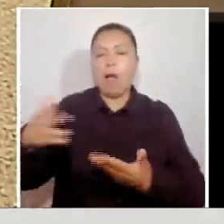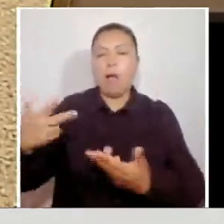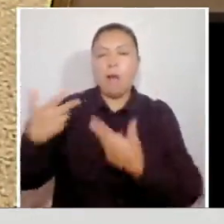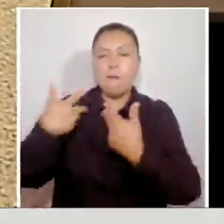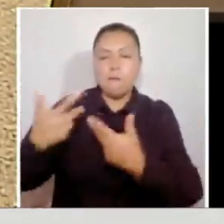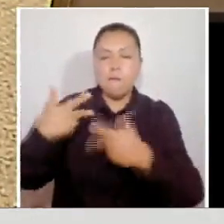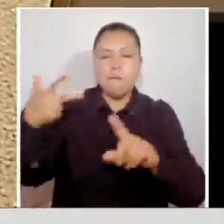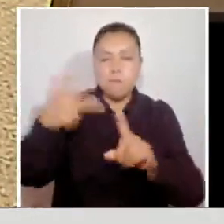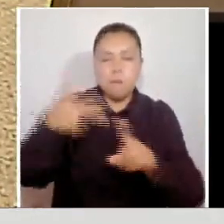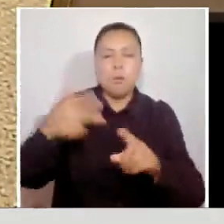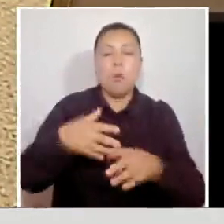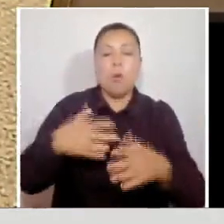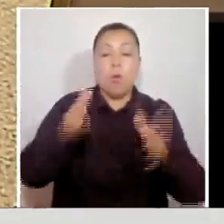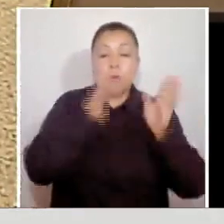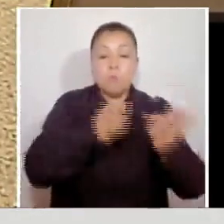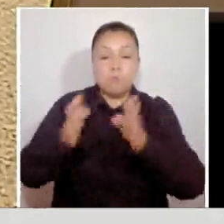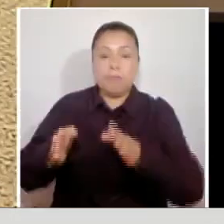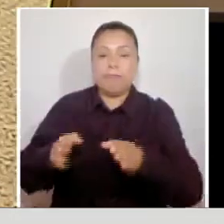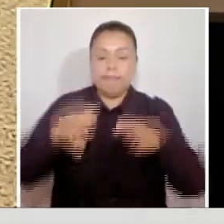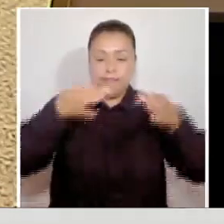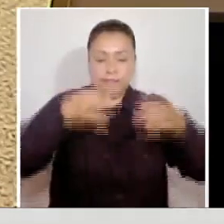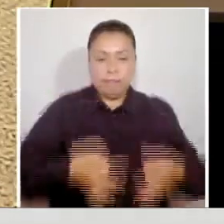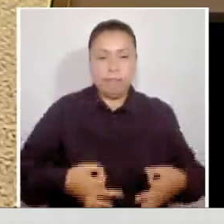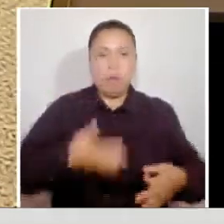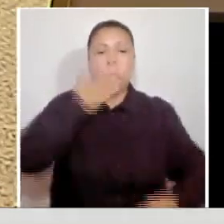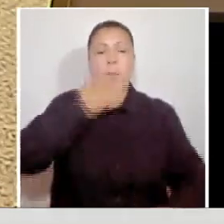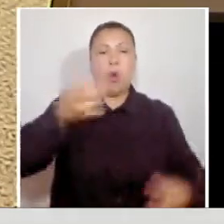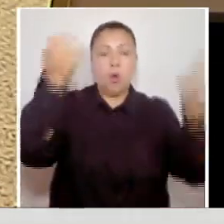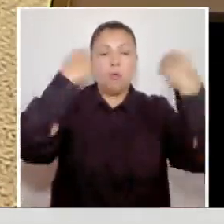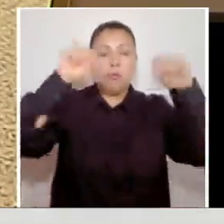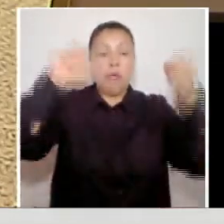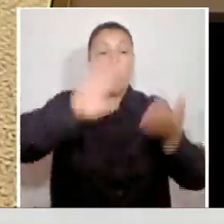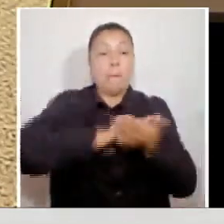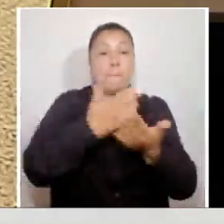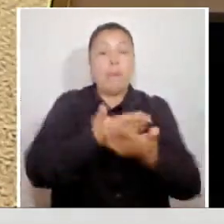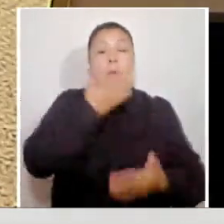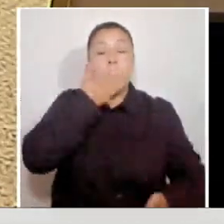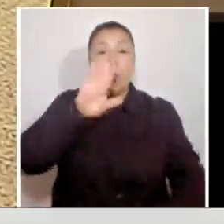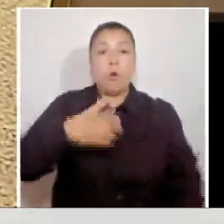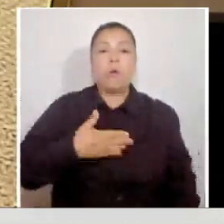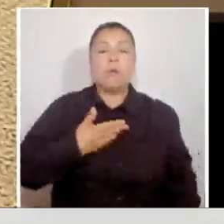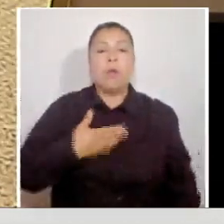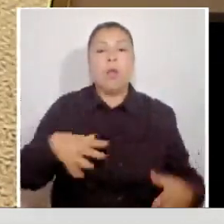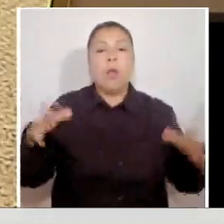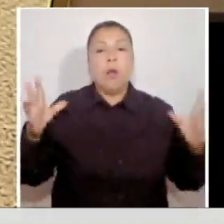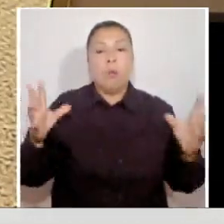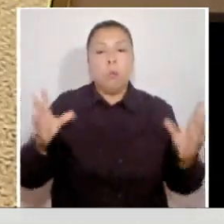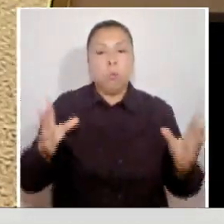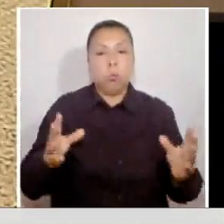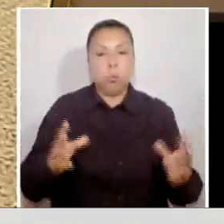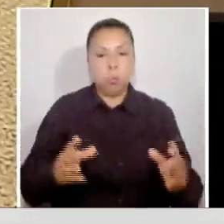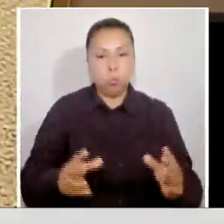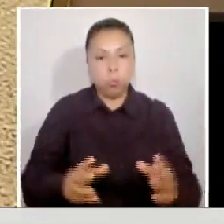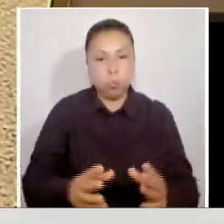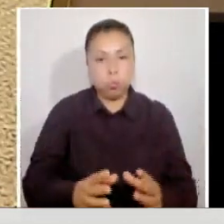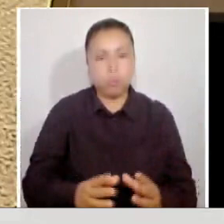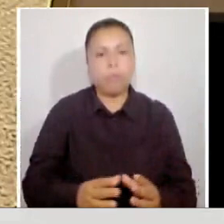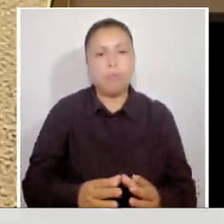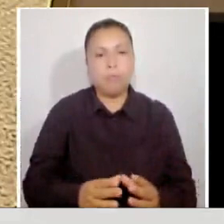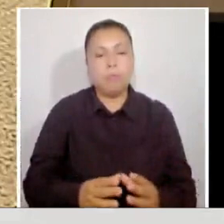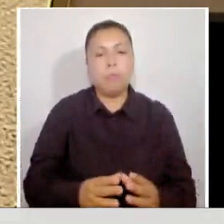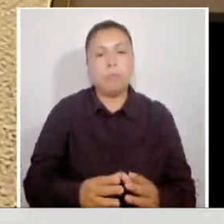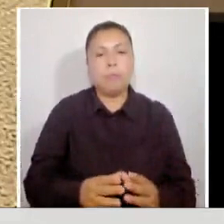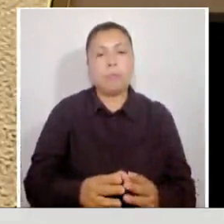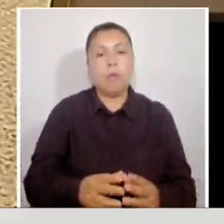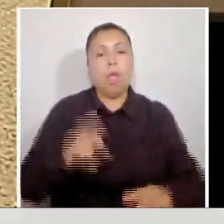disciplina y como deporte mejora los índices de salud el sobrepeso el sedentarismo